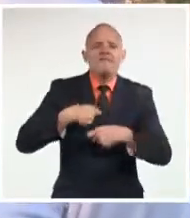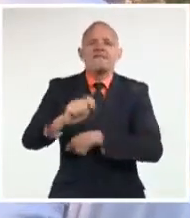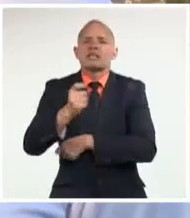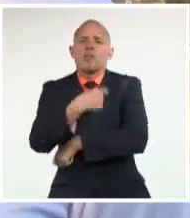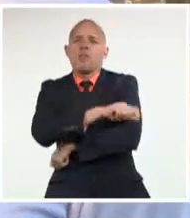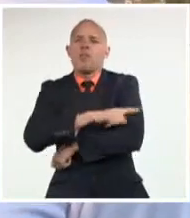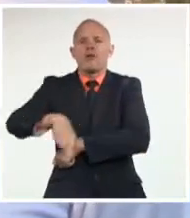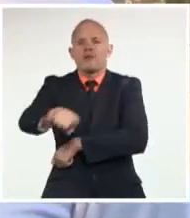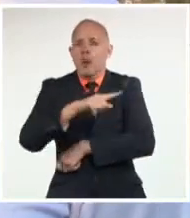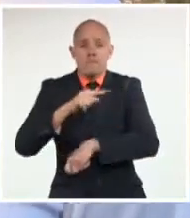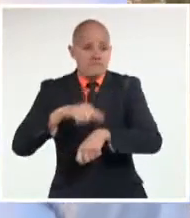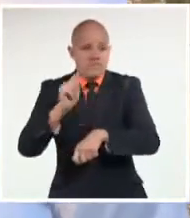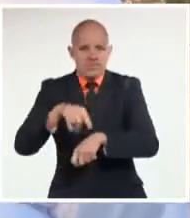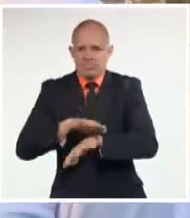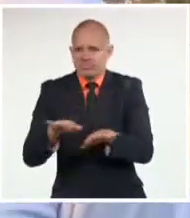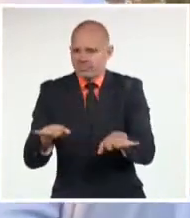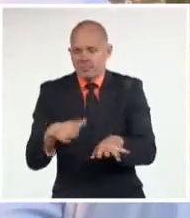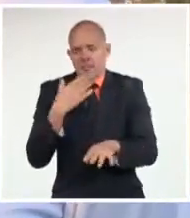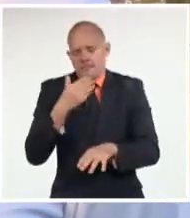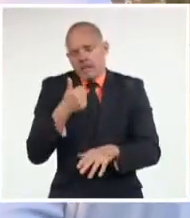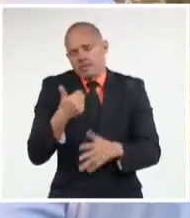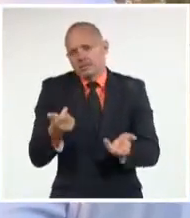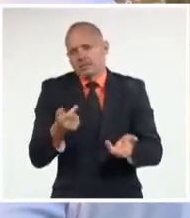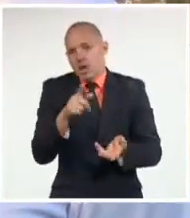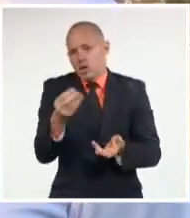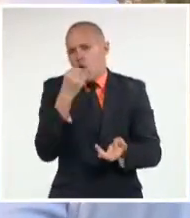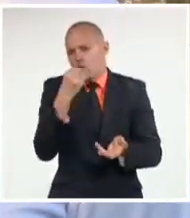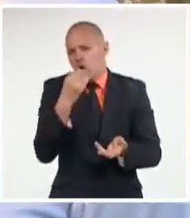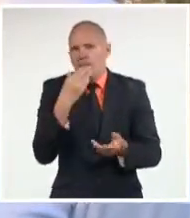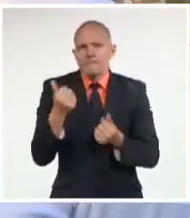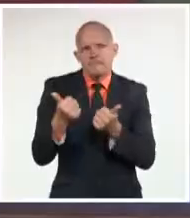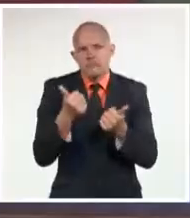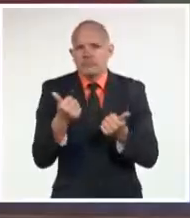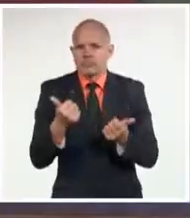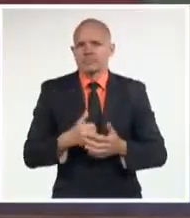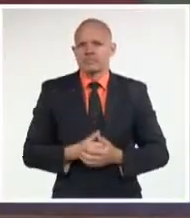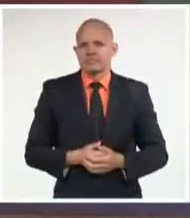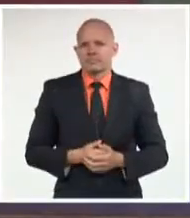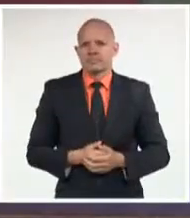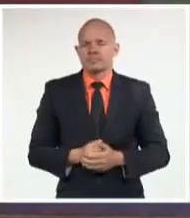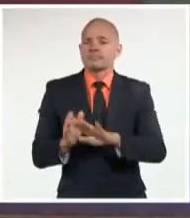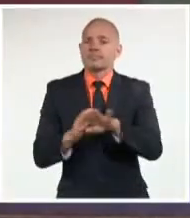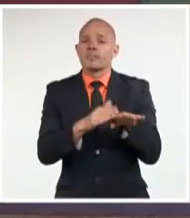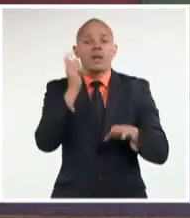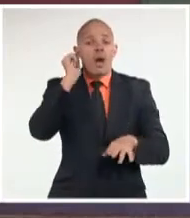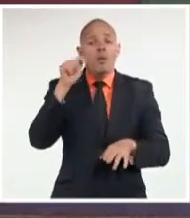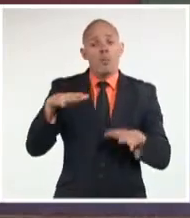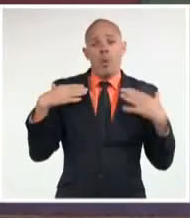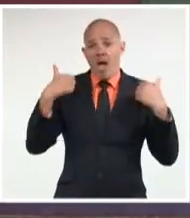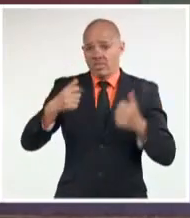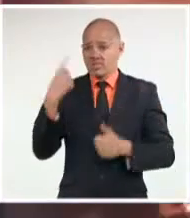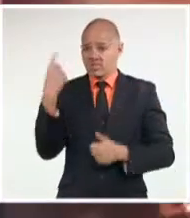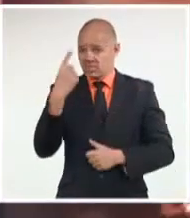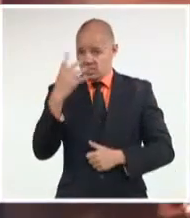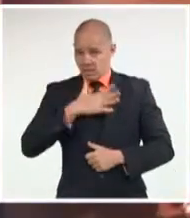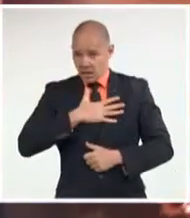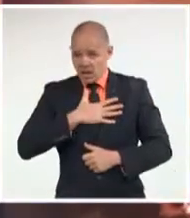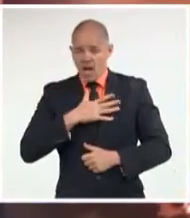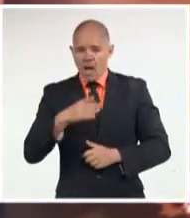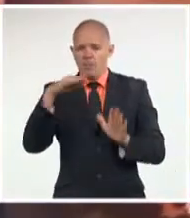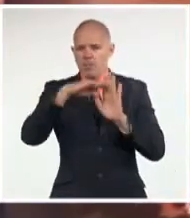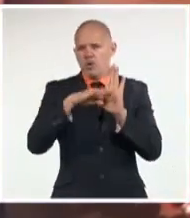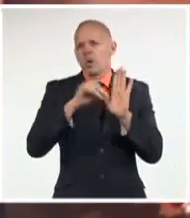posible que sea, para que llegue con mejores ofertas a ellos. La directora nacional del programa de la